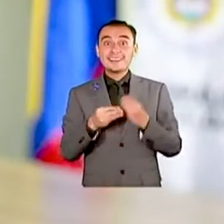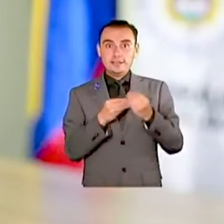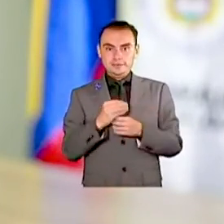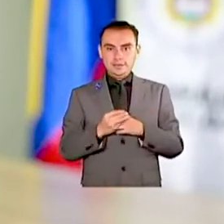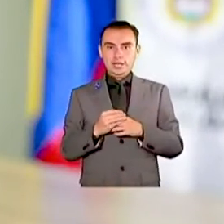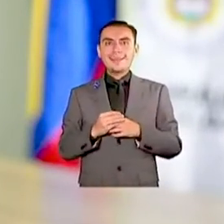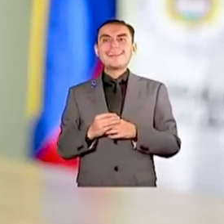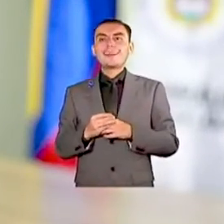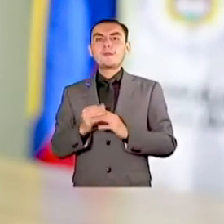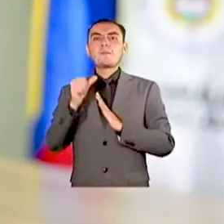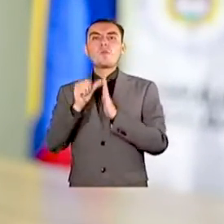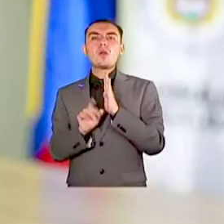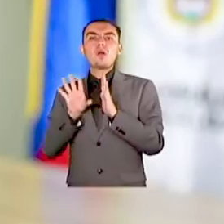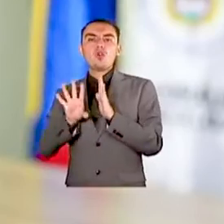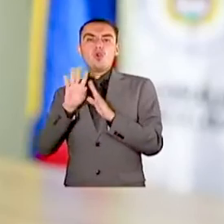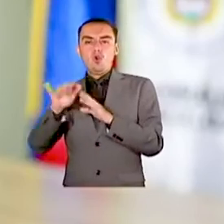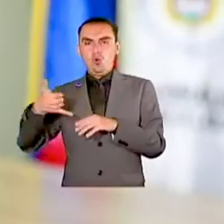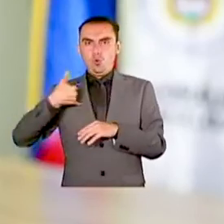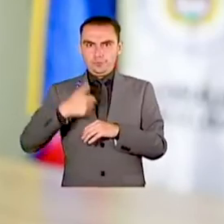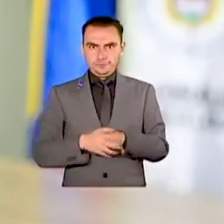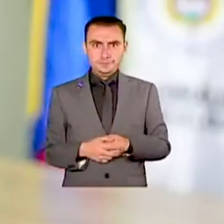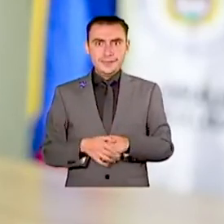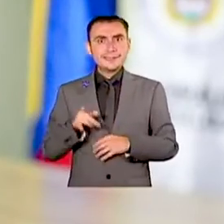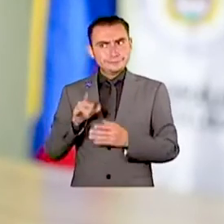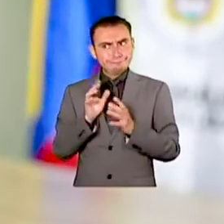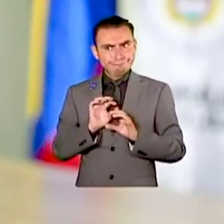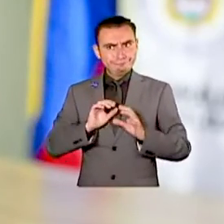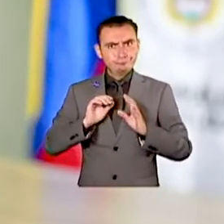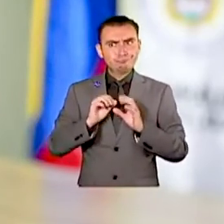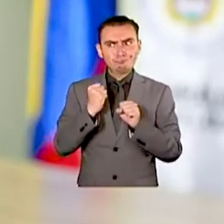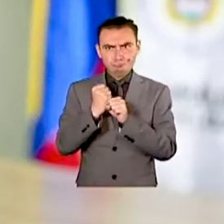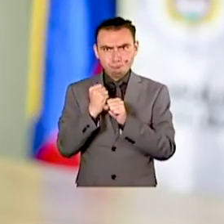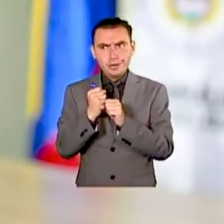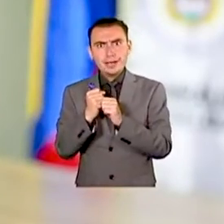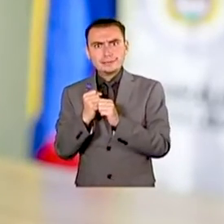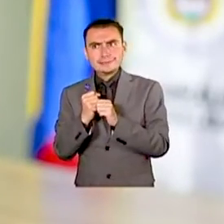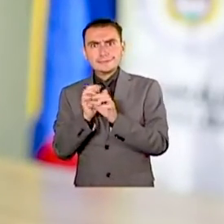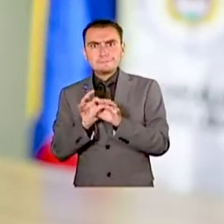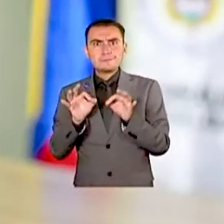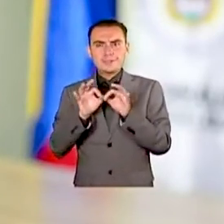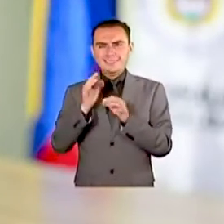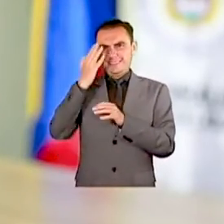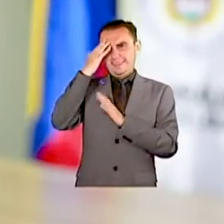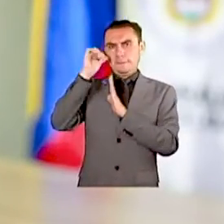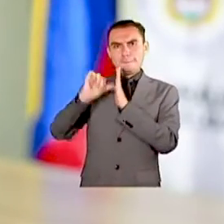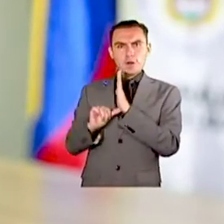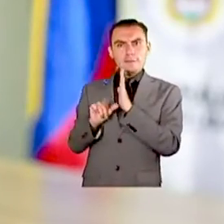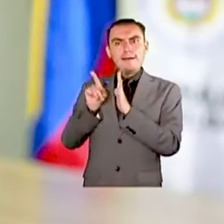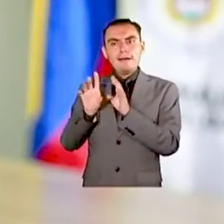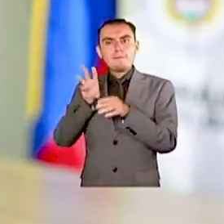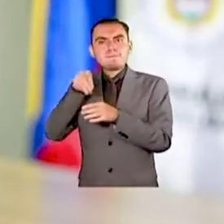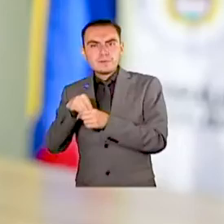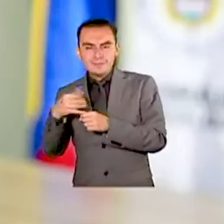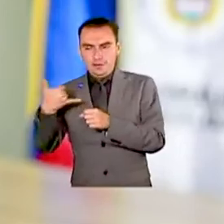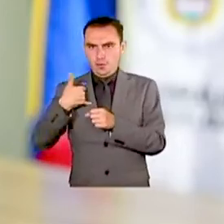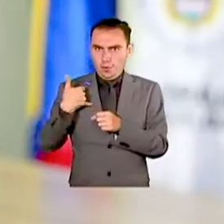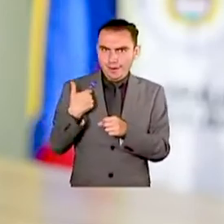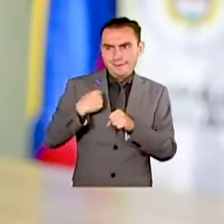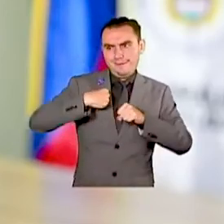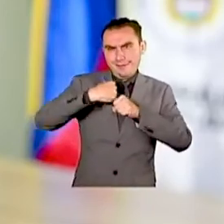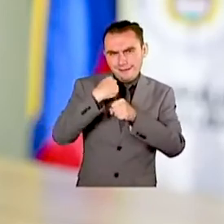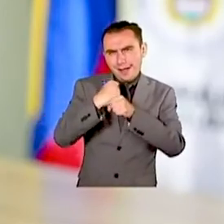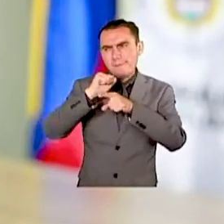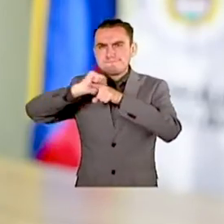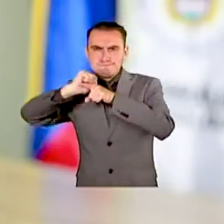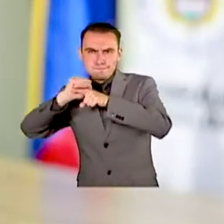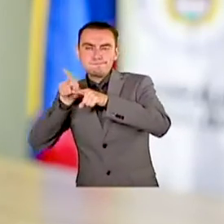un programa muy importante de la Procuraduría General de la Nación, donde los judicantes, los practicantes y los funcionarios jóvenes